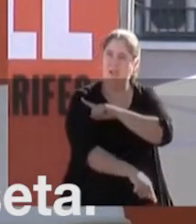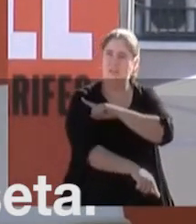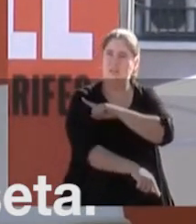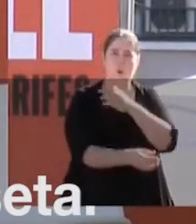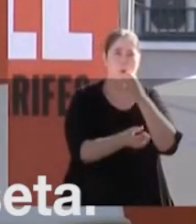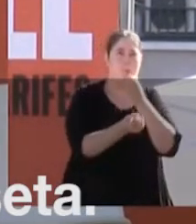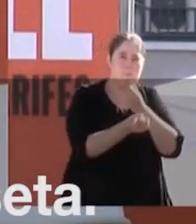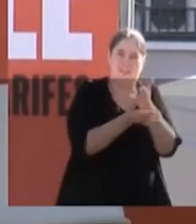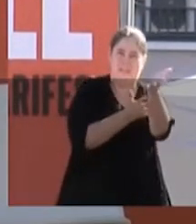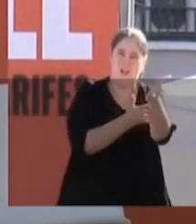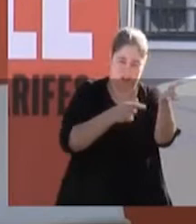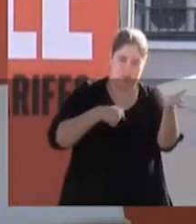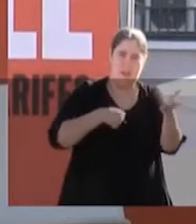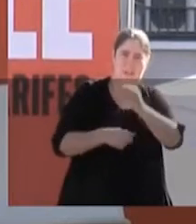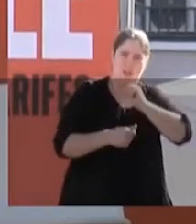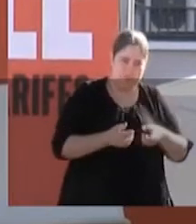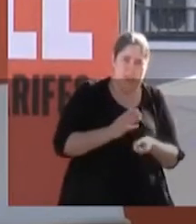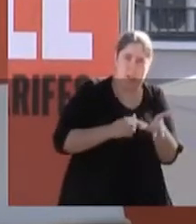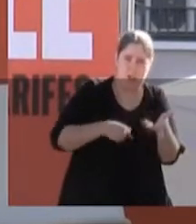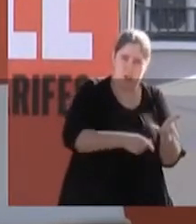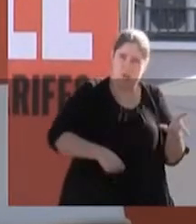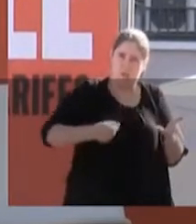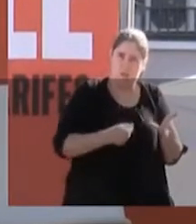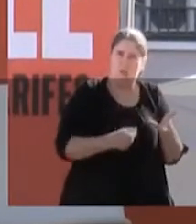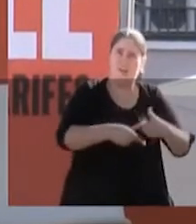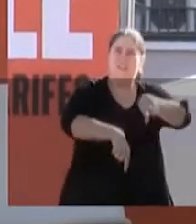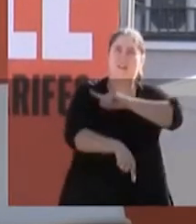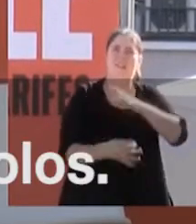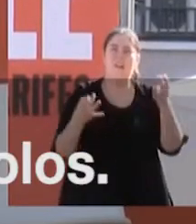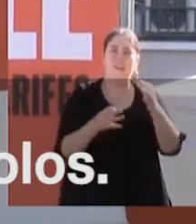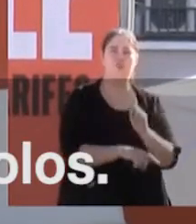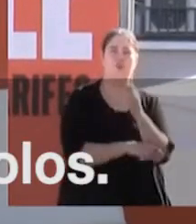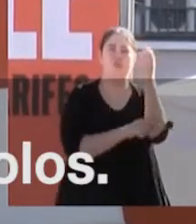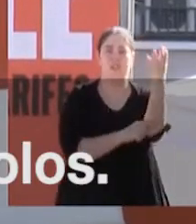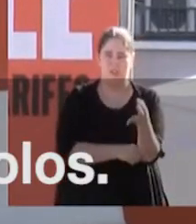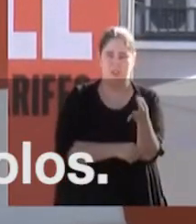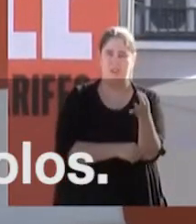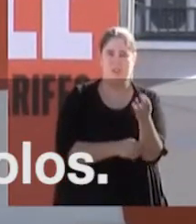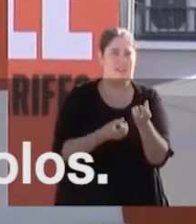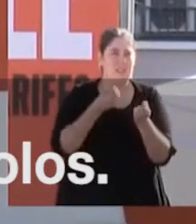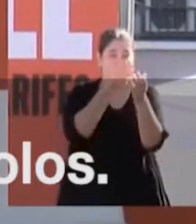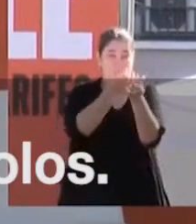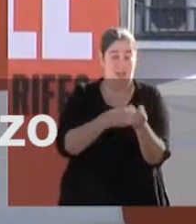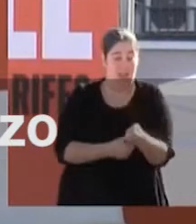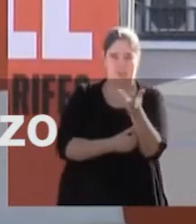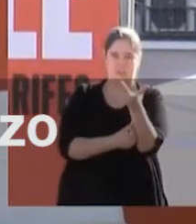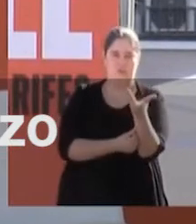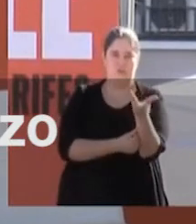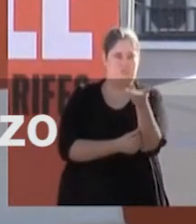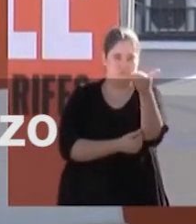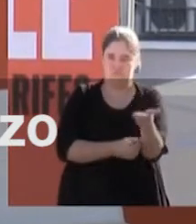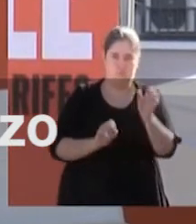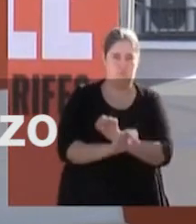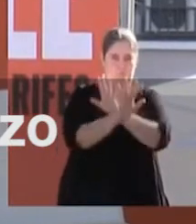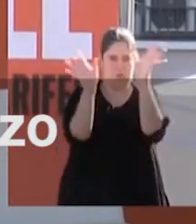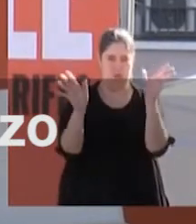de su camiseta la radicalidad se mide por lo que se consigue y los datos hablan por sí solos barcelona le